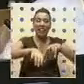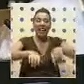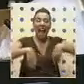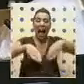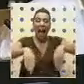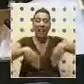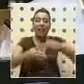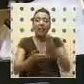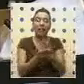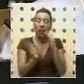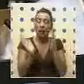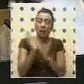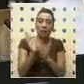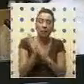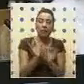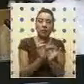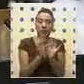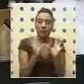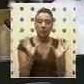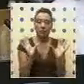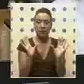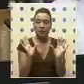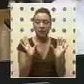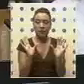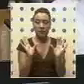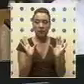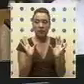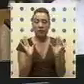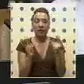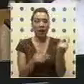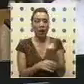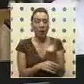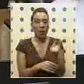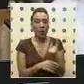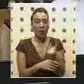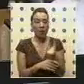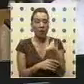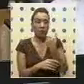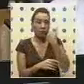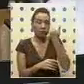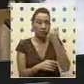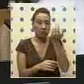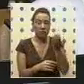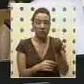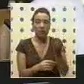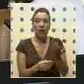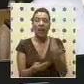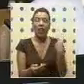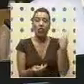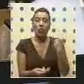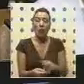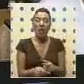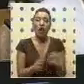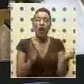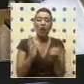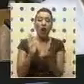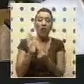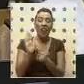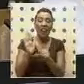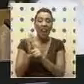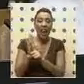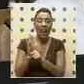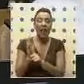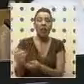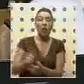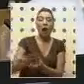en la identificación concreta y veraz de aquellas universidades inescrupulosas cuyos dueños, en contra del espíritu de la ley,